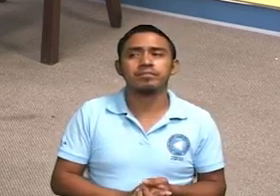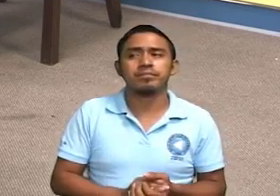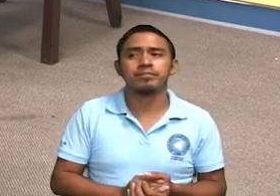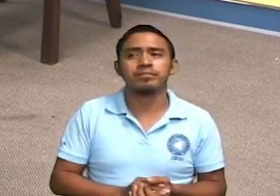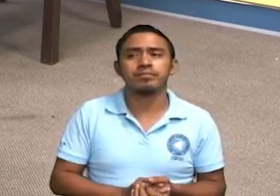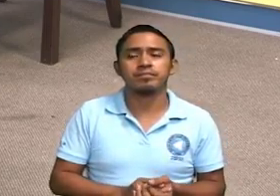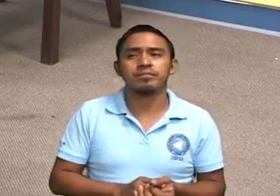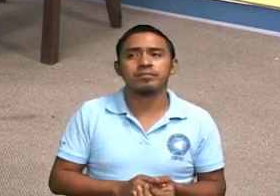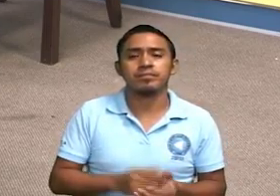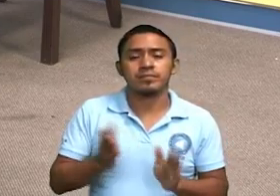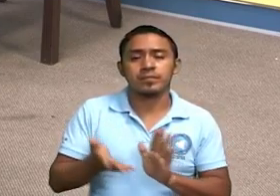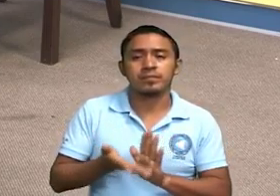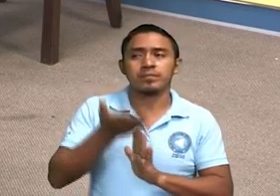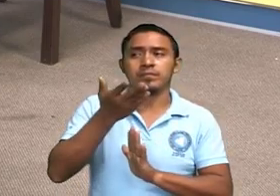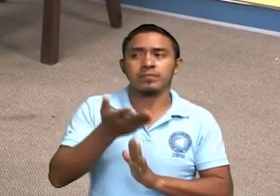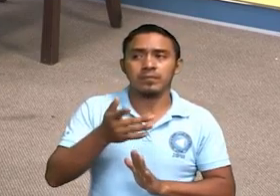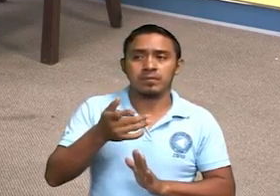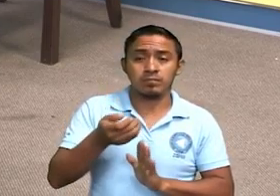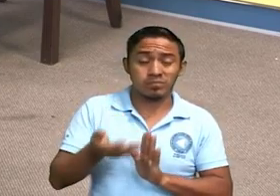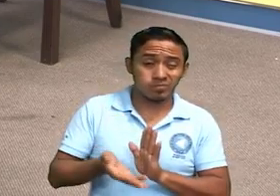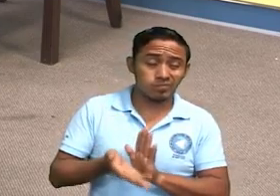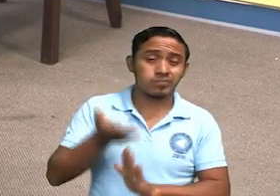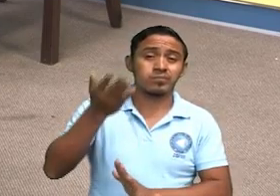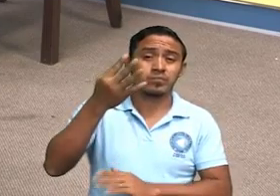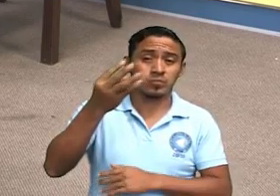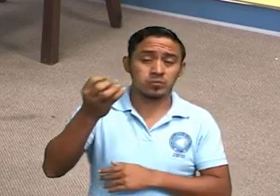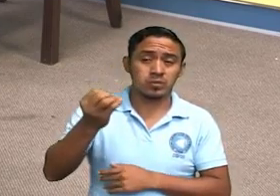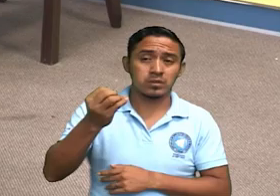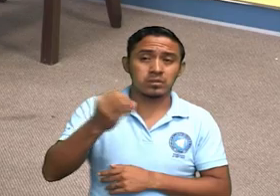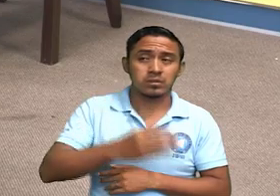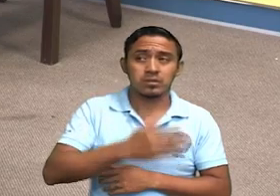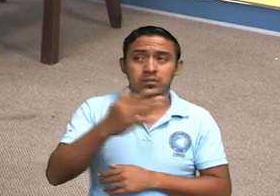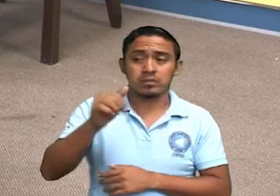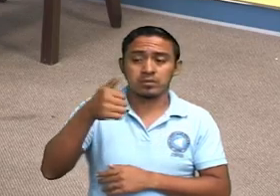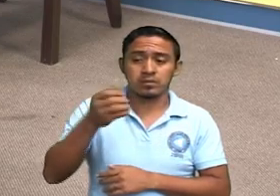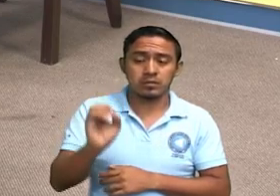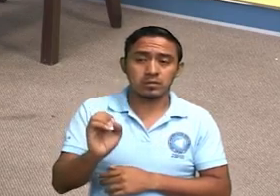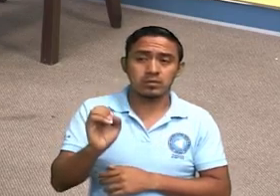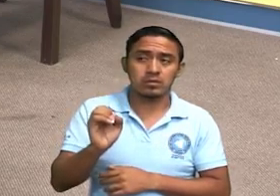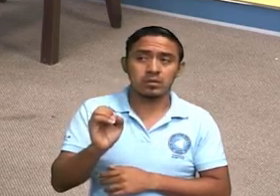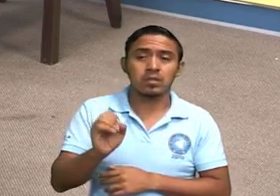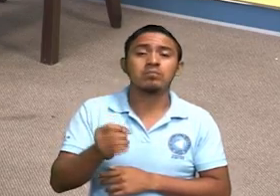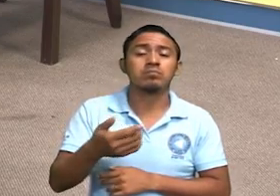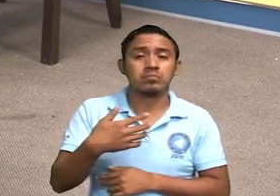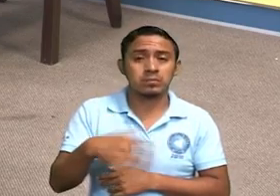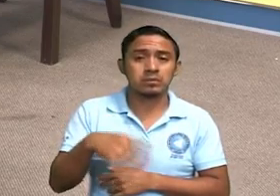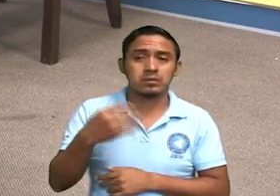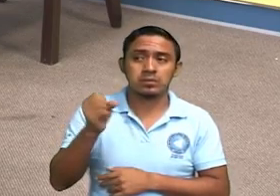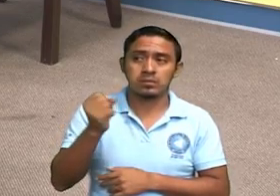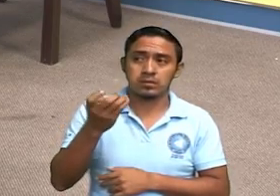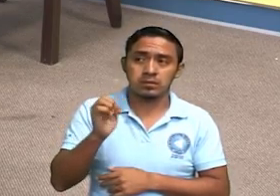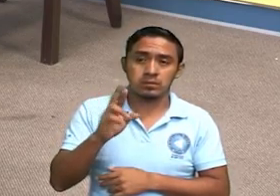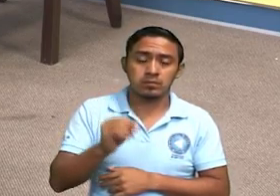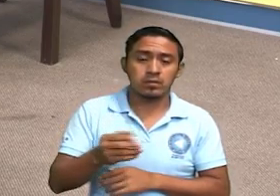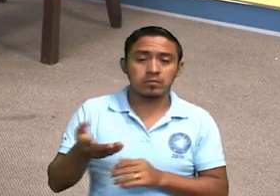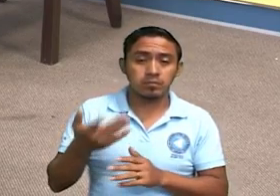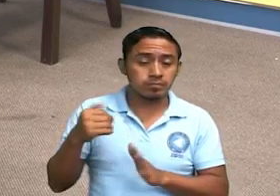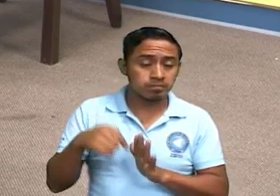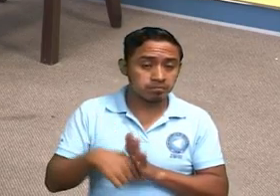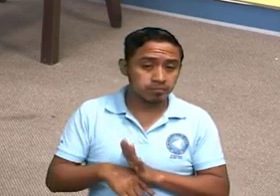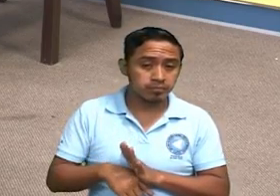de arriba, hay que subir de arriba de 40 a 60, entonces ya es severo, puede ser hasta